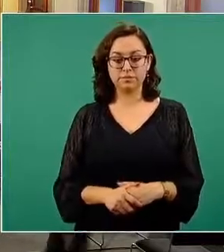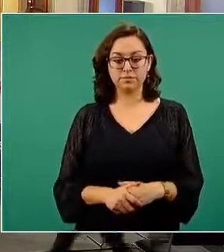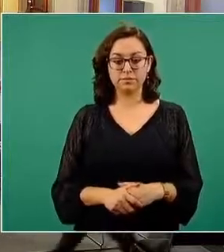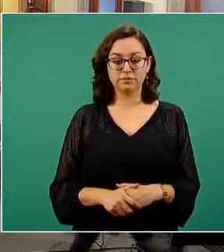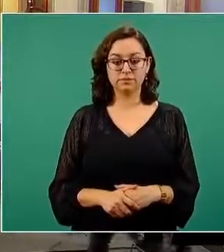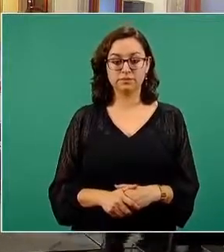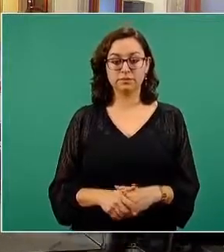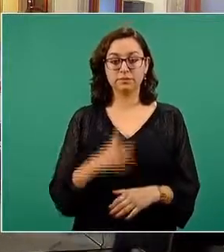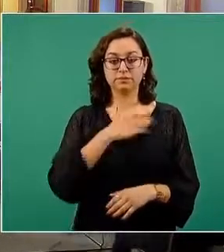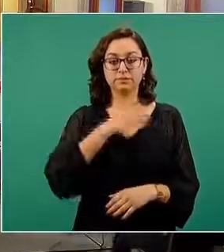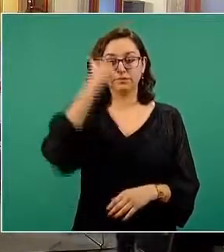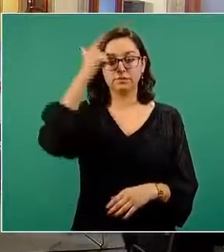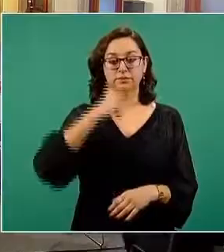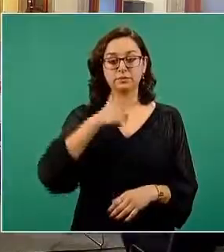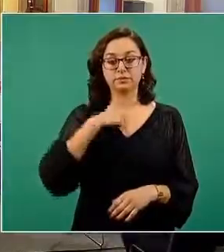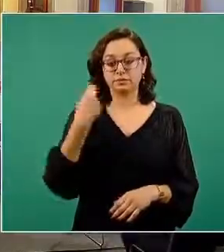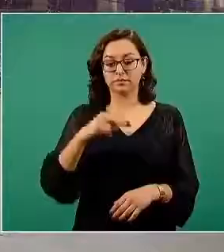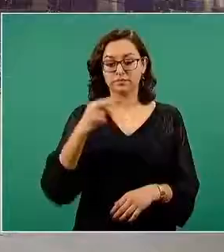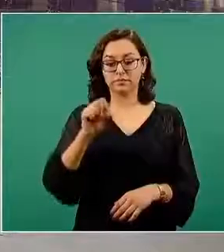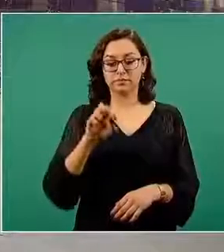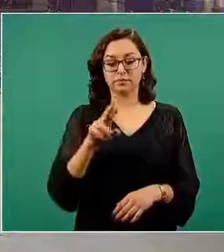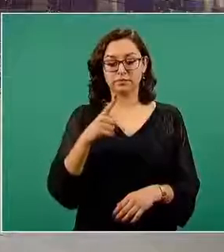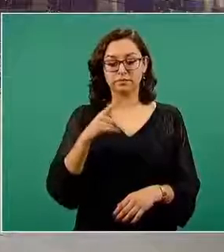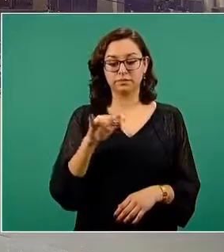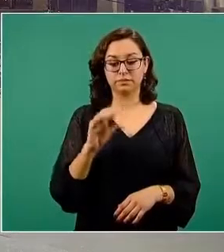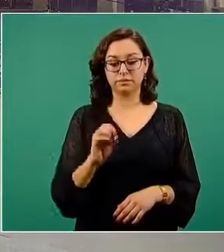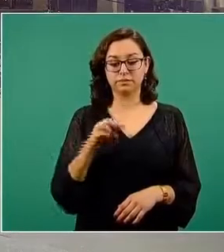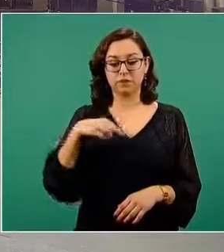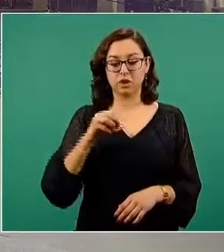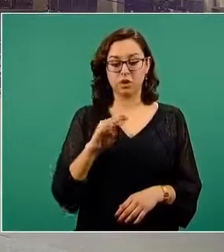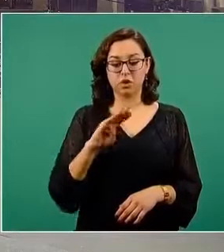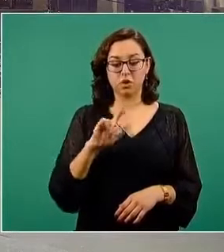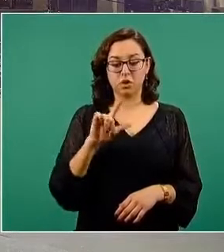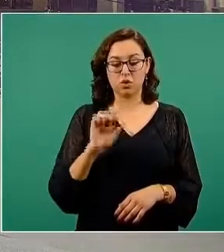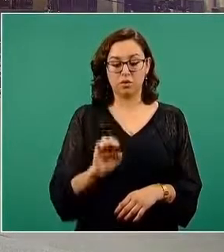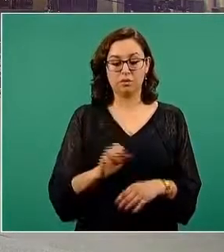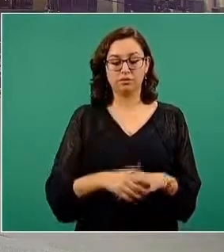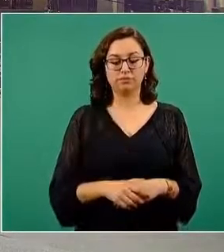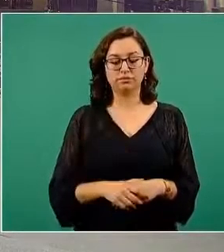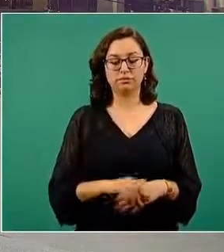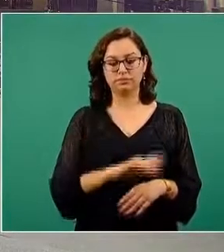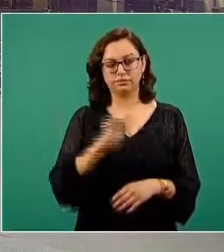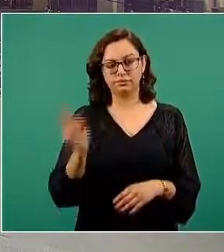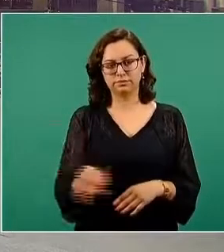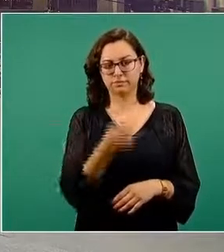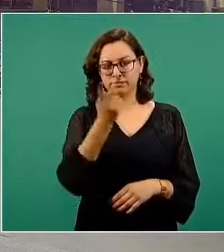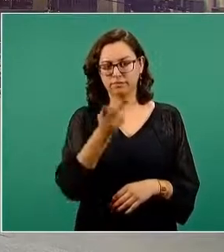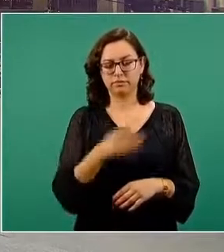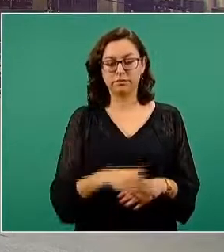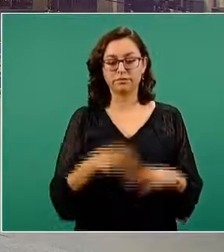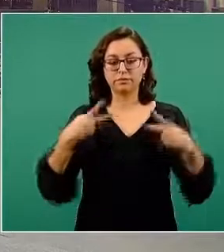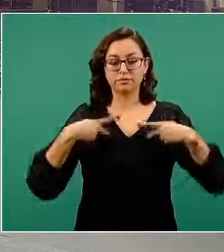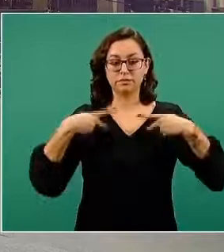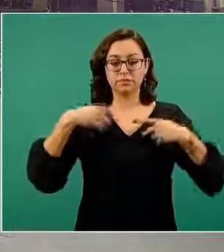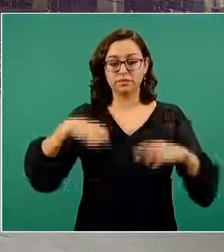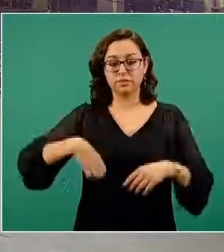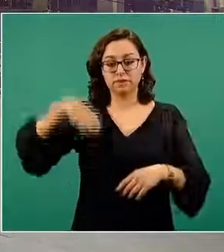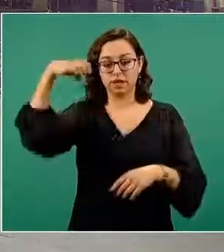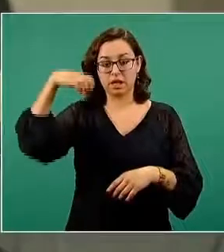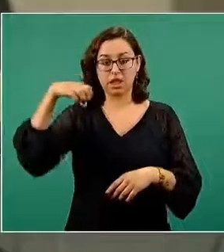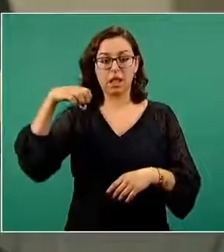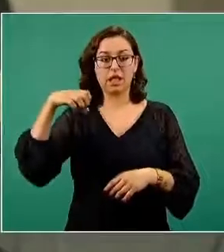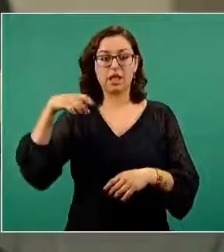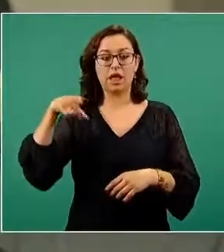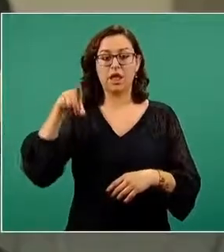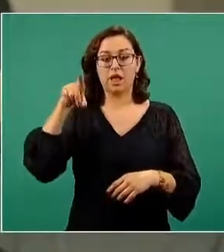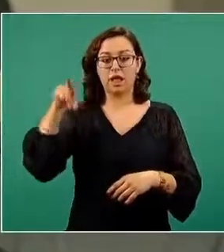Buenas noches, Sergio Noble, de Pulso Saludable. Señor subsecretario, preguntarle si ya hay fecha para la segunda dosis de adultos mayores en el